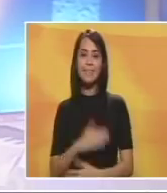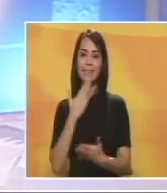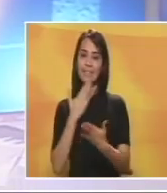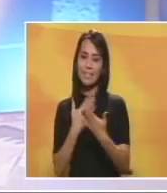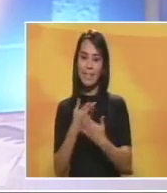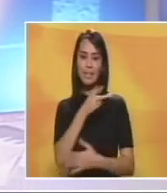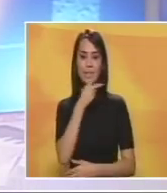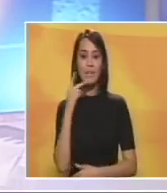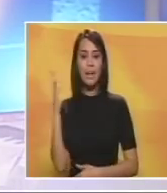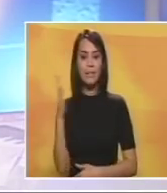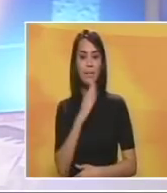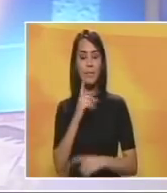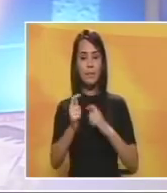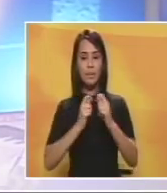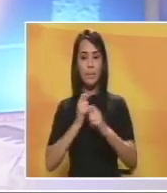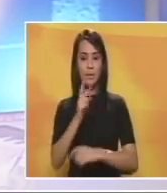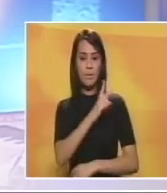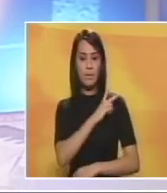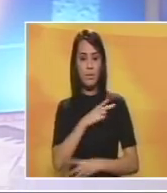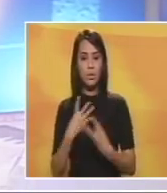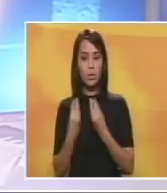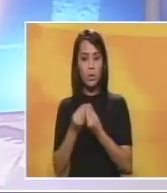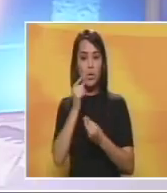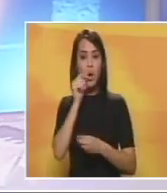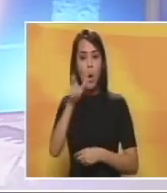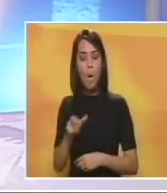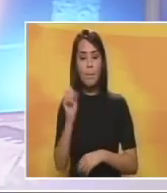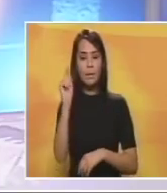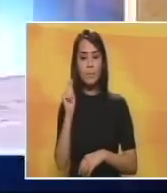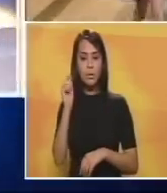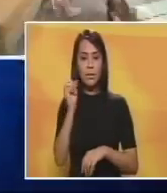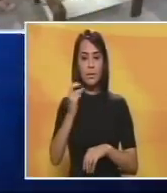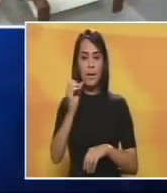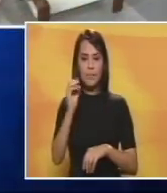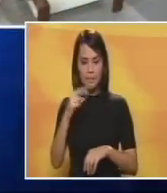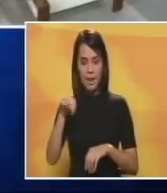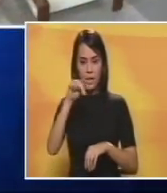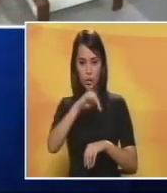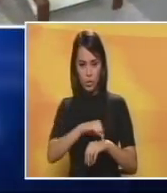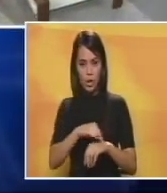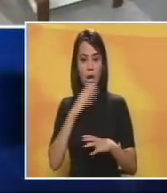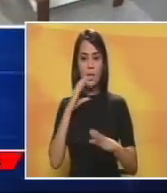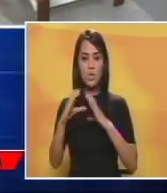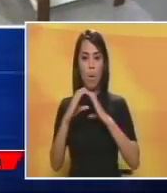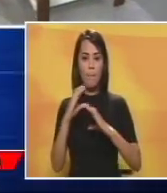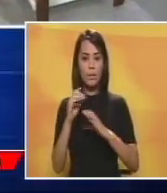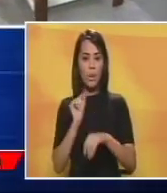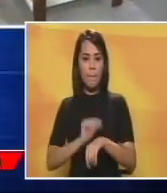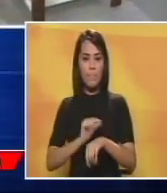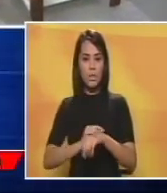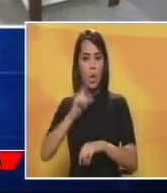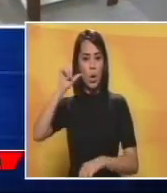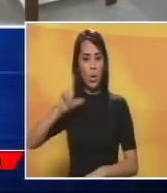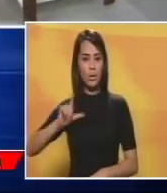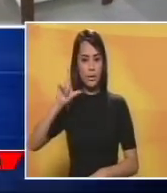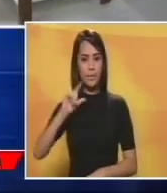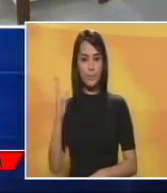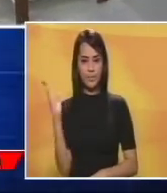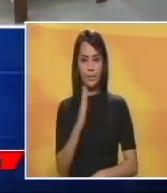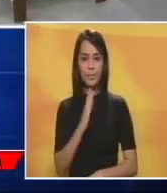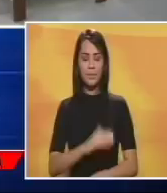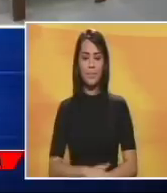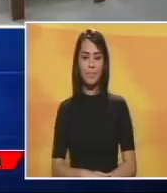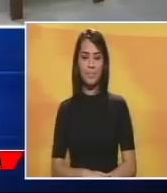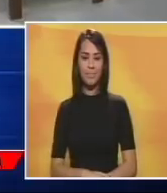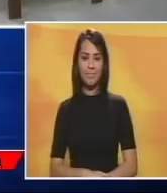Gracias, Cariel. Y al regreso, en la entrevista de Venevisión, nos acompaña Alfonso Marquina, diputado ante la Asamblea Nacional. Estará conversando en minutos con Lirio Pérez. No se lo pierdan,